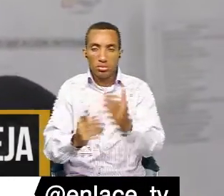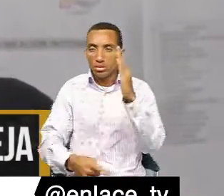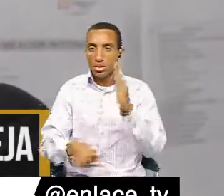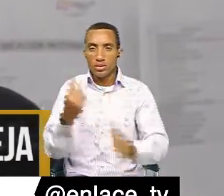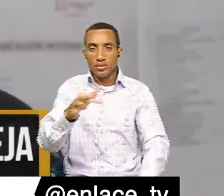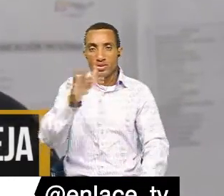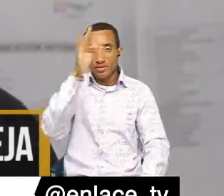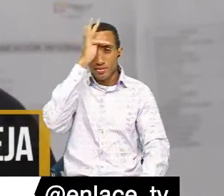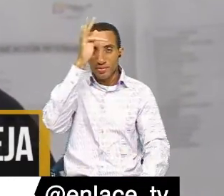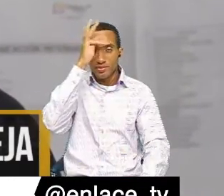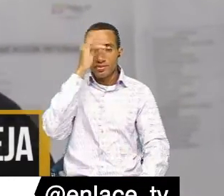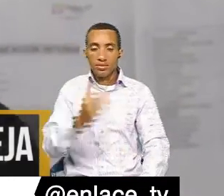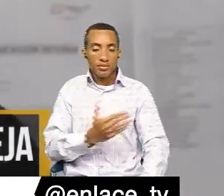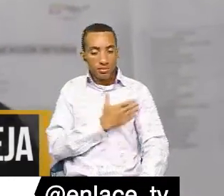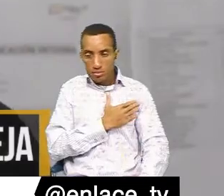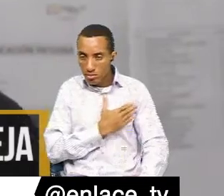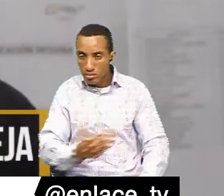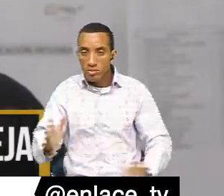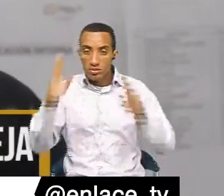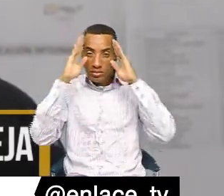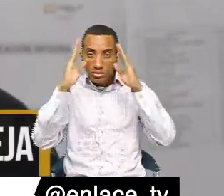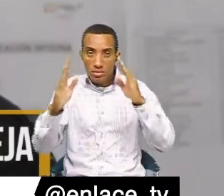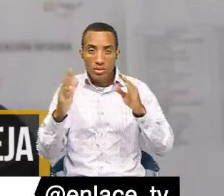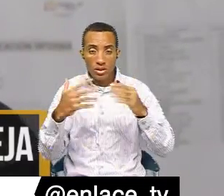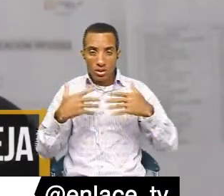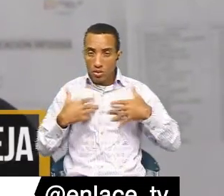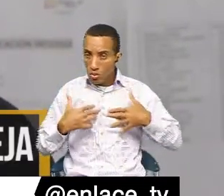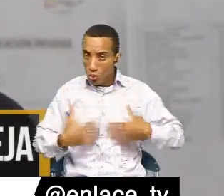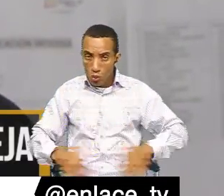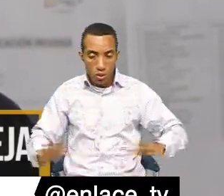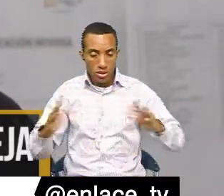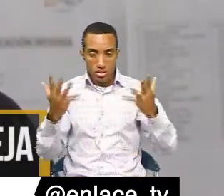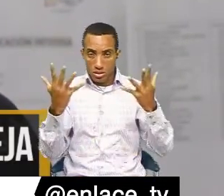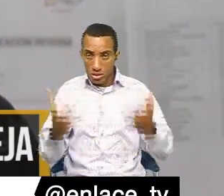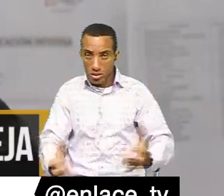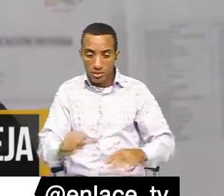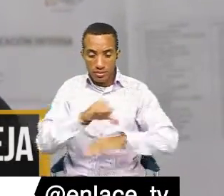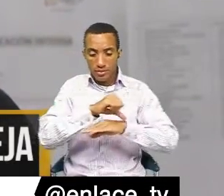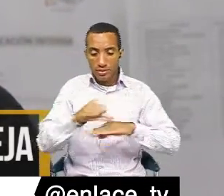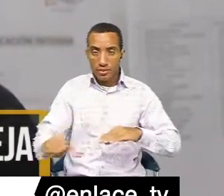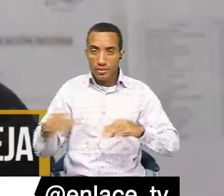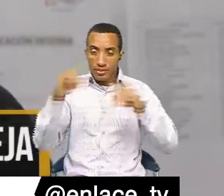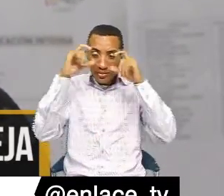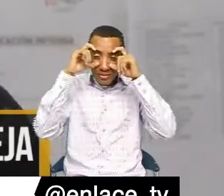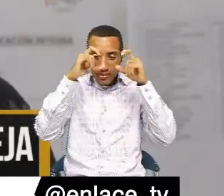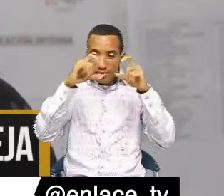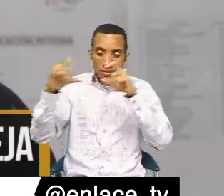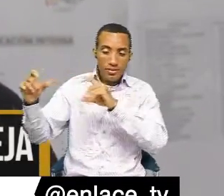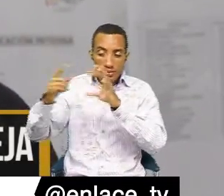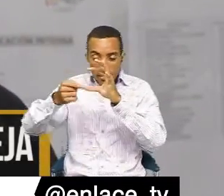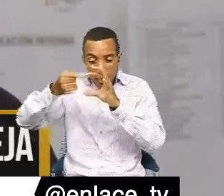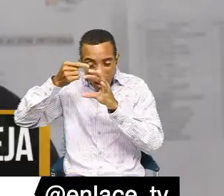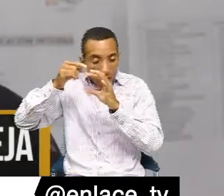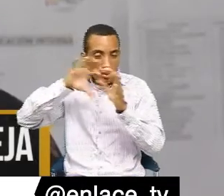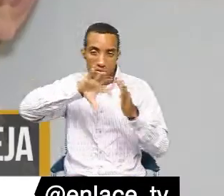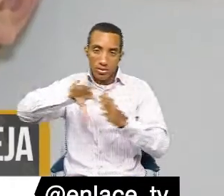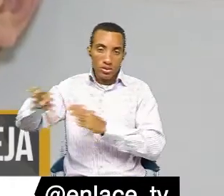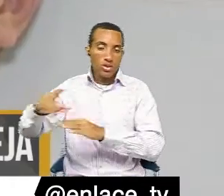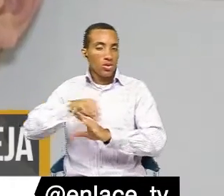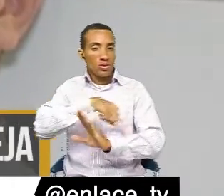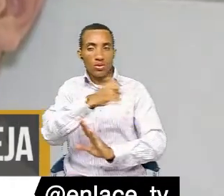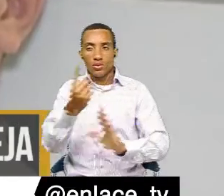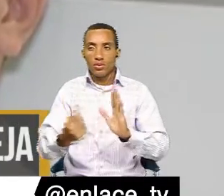venimos en disposición de atender a toda la gente que quiera hacer esta cirugía, que se quiera liberar de las gafas, de los lentes de contacto, y les traemos todo.